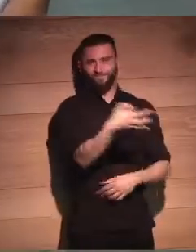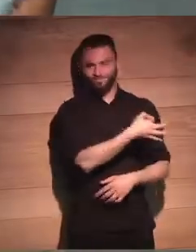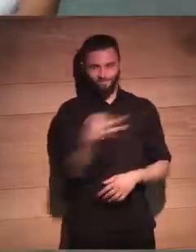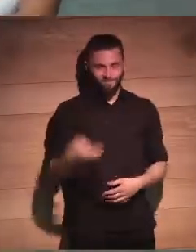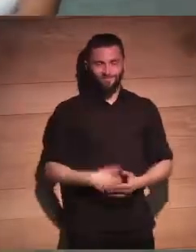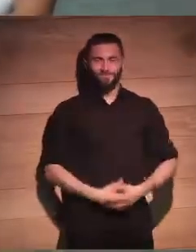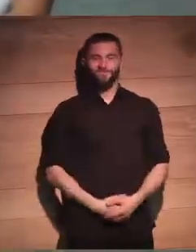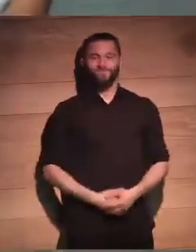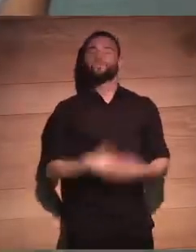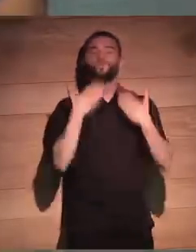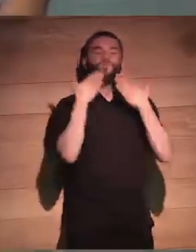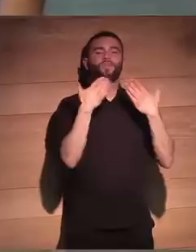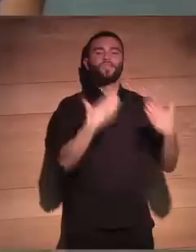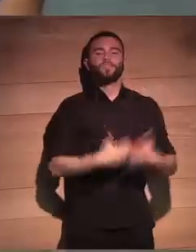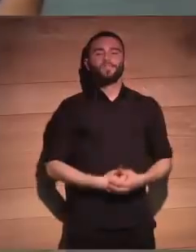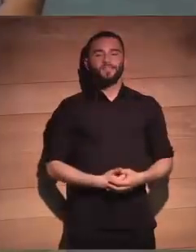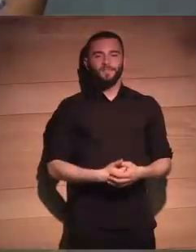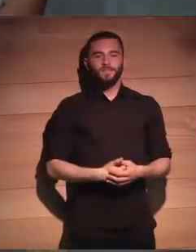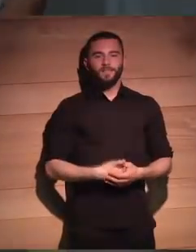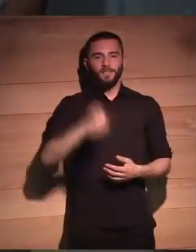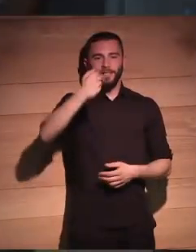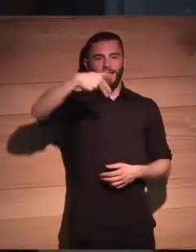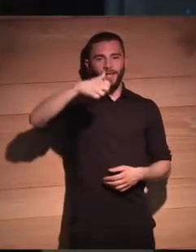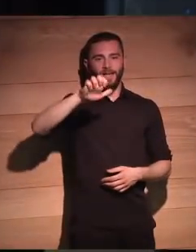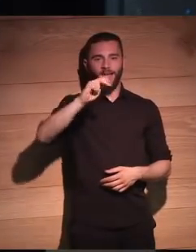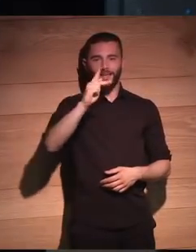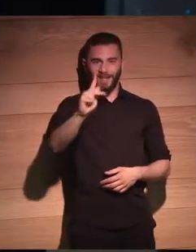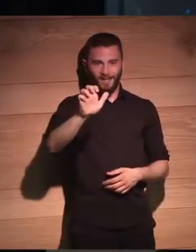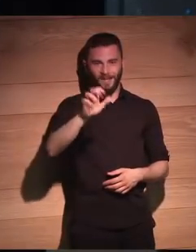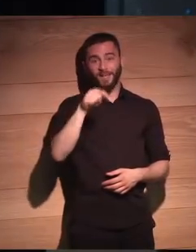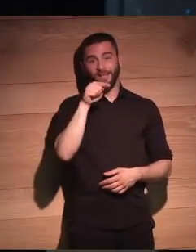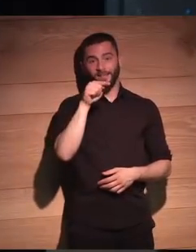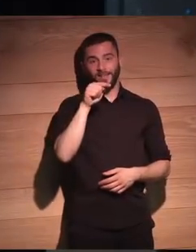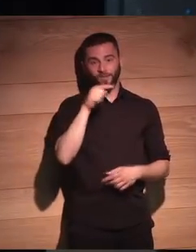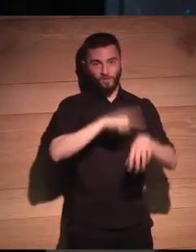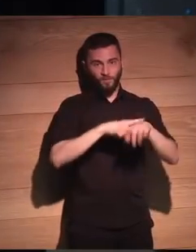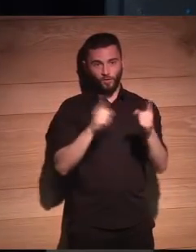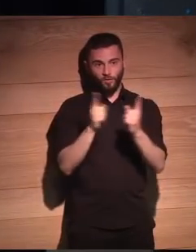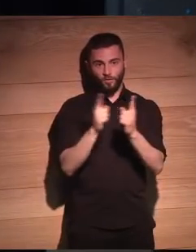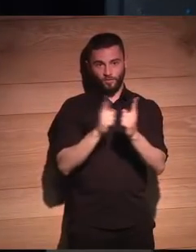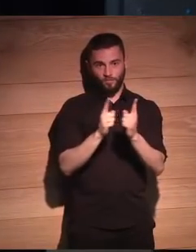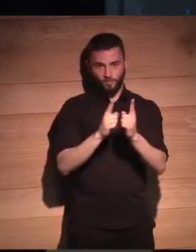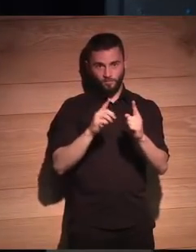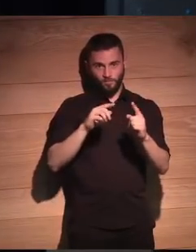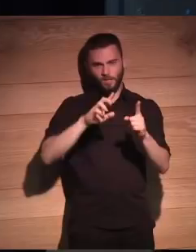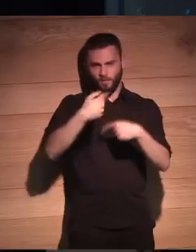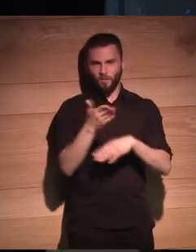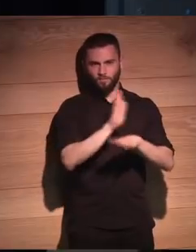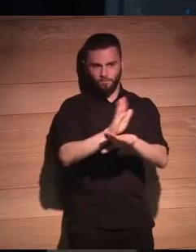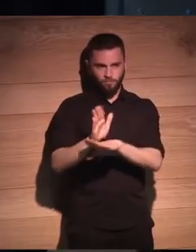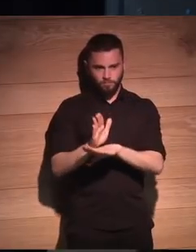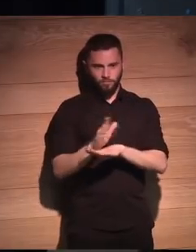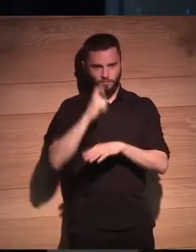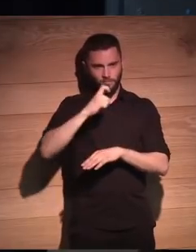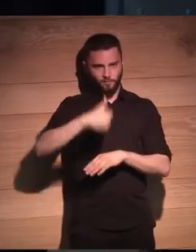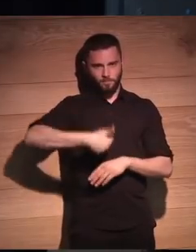genial. Muchísimas gracias. Anek, ¿te dejamos un ratito para que se vea después un poco más o crees que Vale. podemos...? Como Vamos a quieras. dejarla un poquito